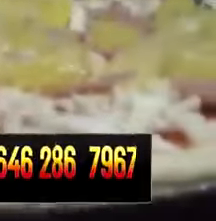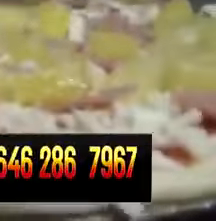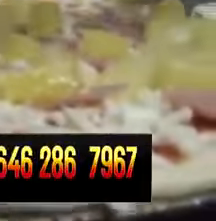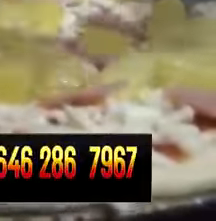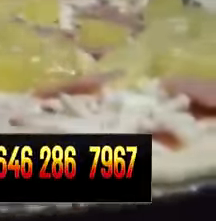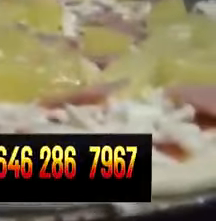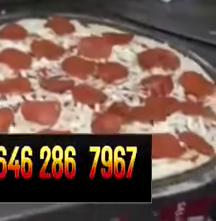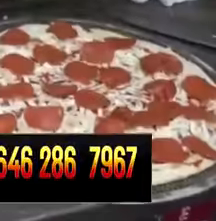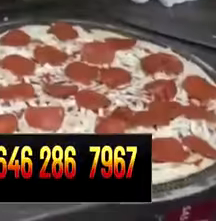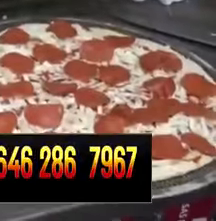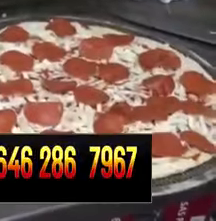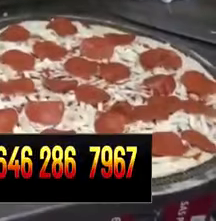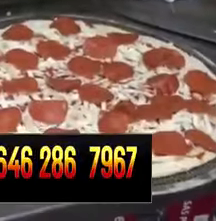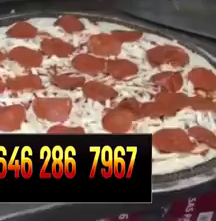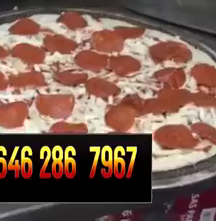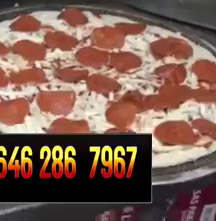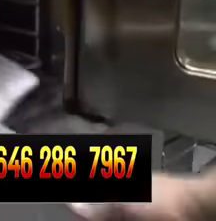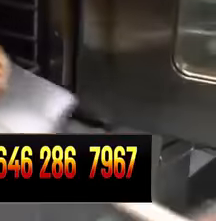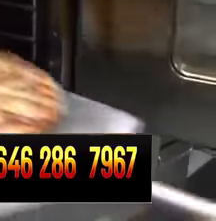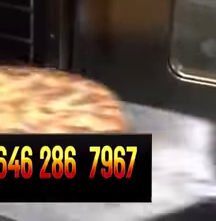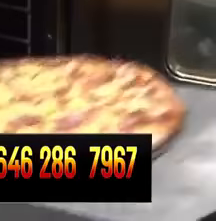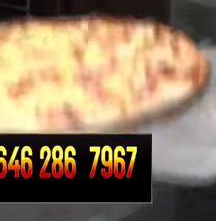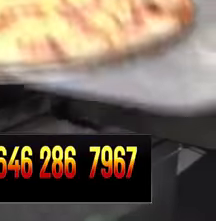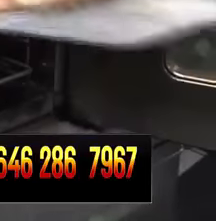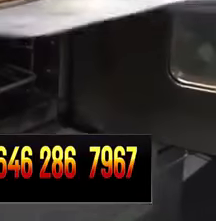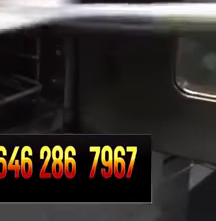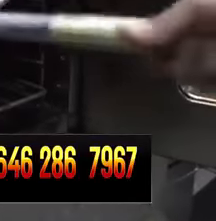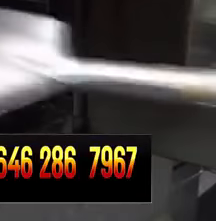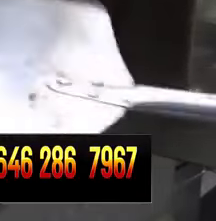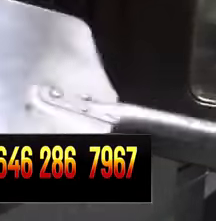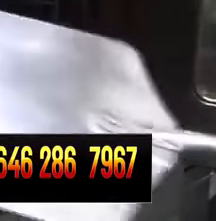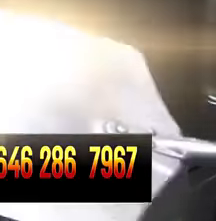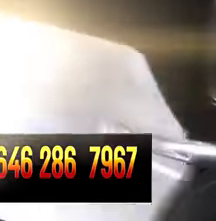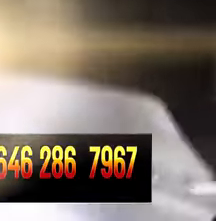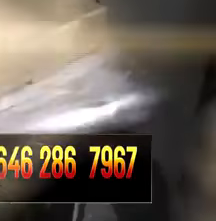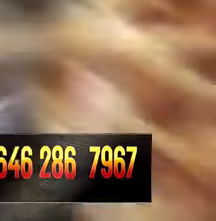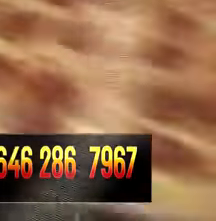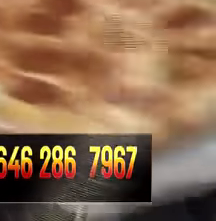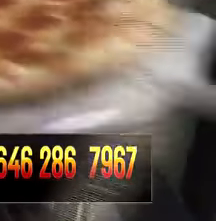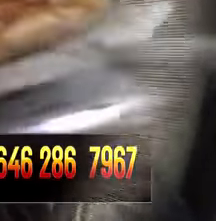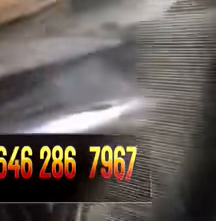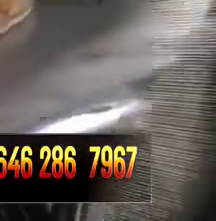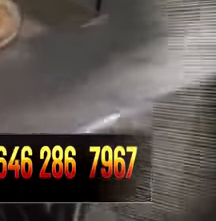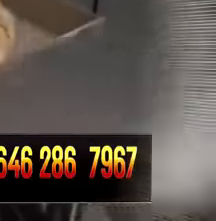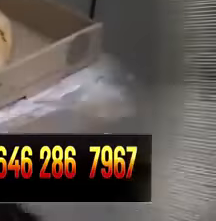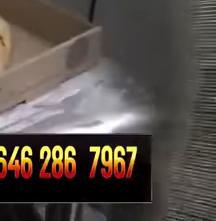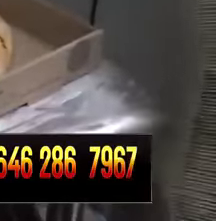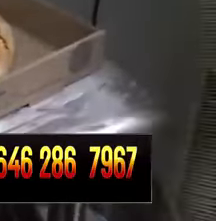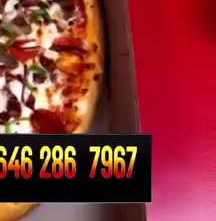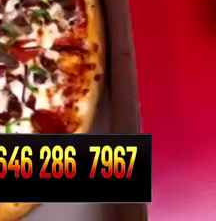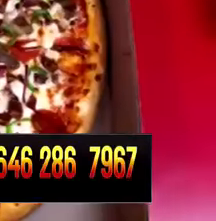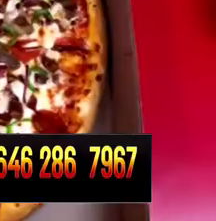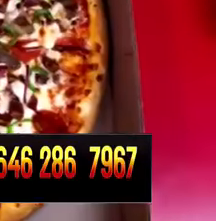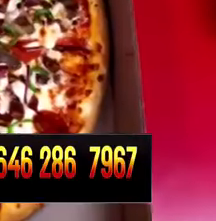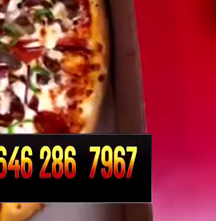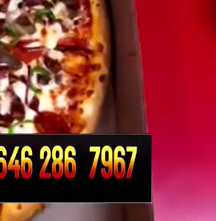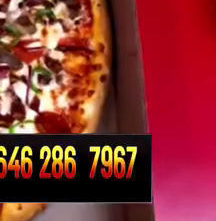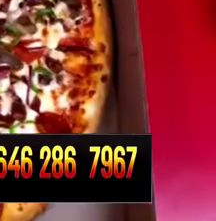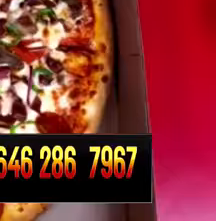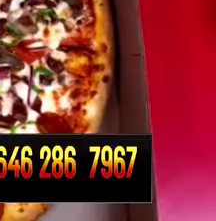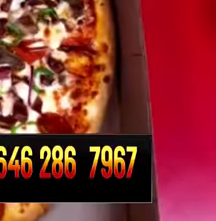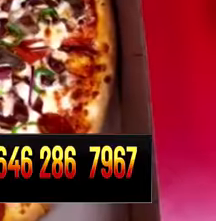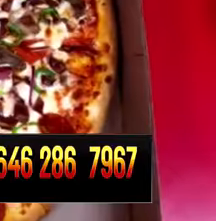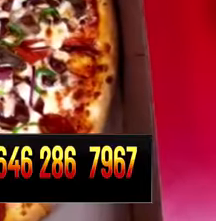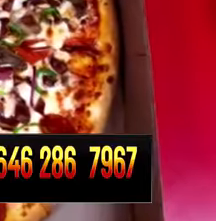Te invita a aprovechar la promoción. En la compra de una pizza familiar o especialidades se regala una orden a escoger: de alitas, 11